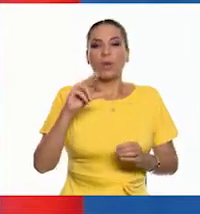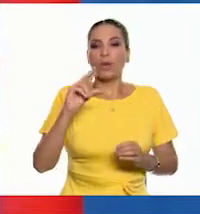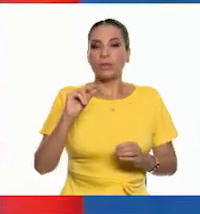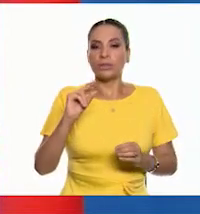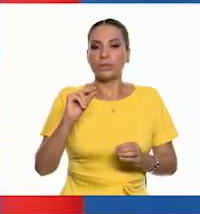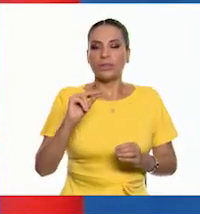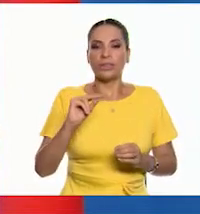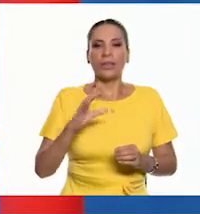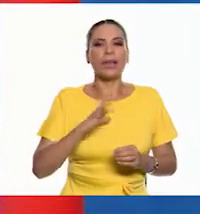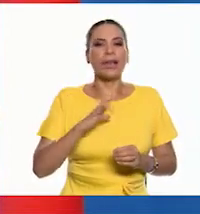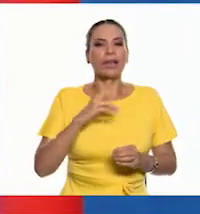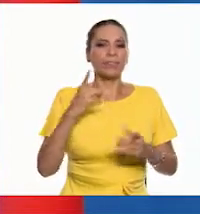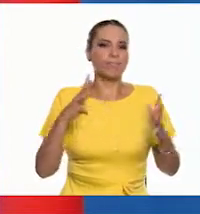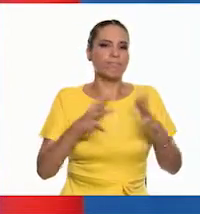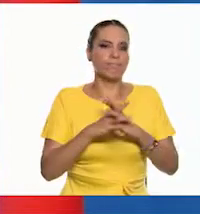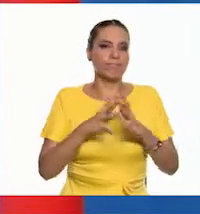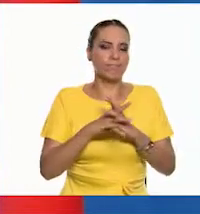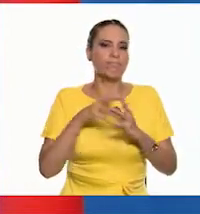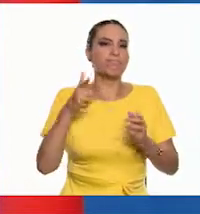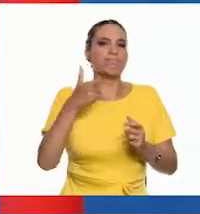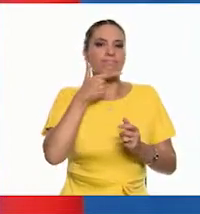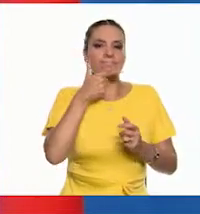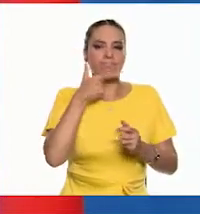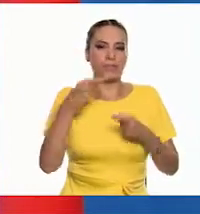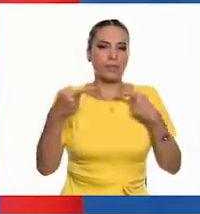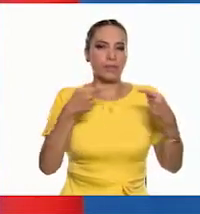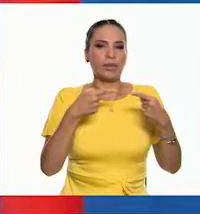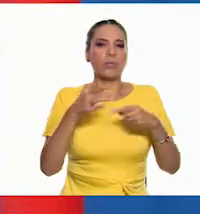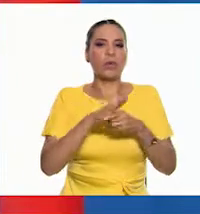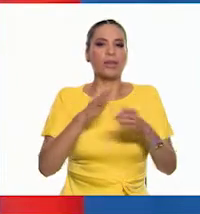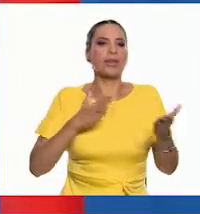1780, se encontraba en guerra contra Inglaterra